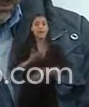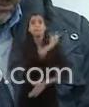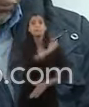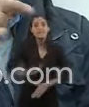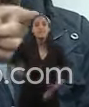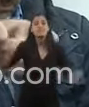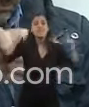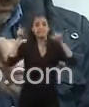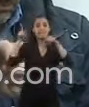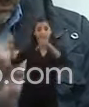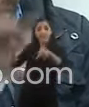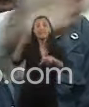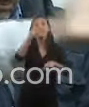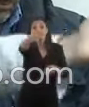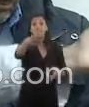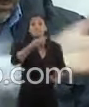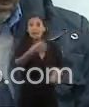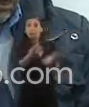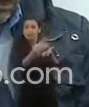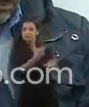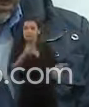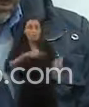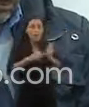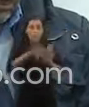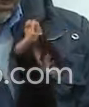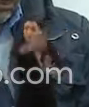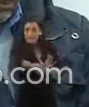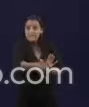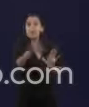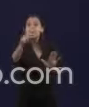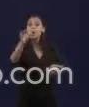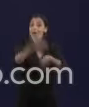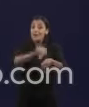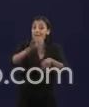Sacame la acreditación si querés. Y bueno, después lo resolveremos. Me parece que...